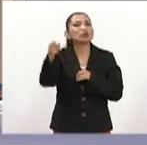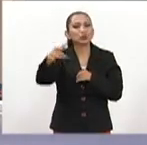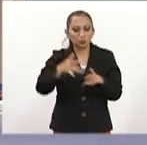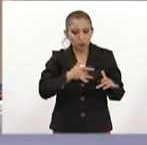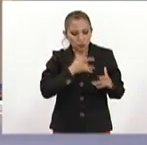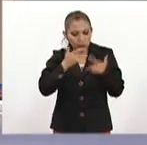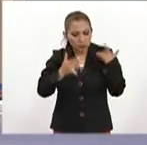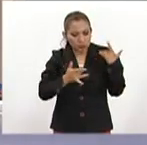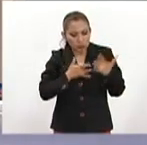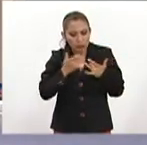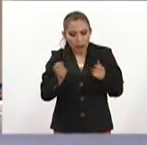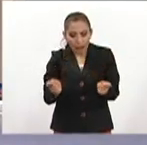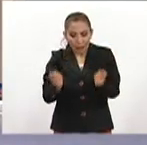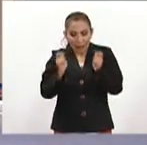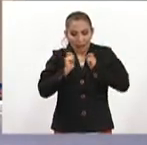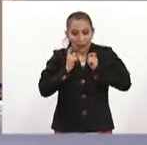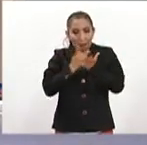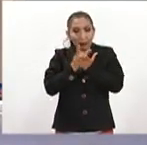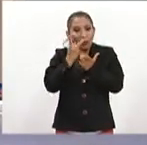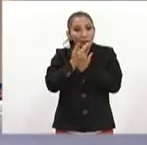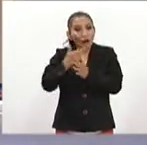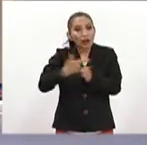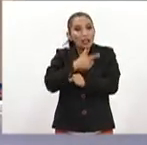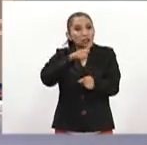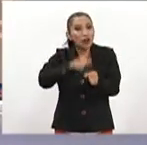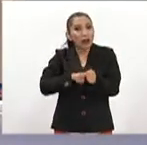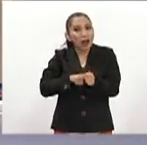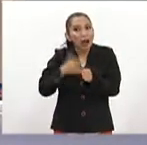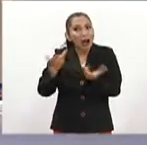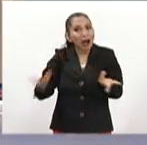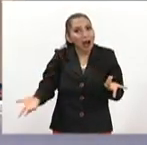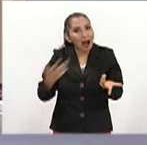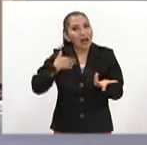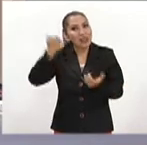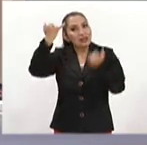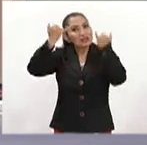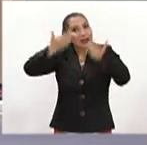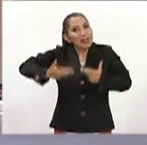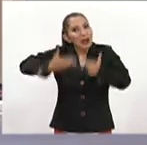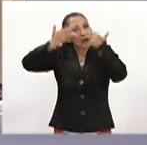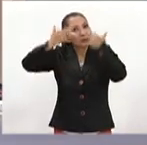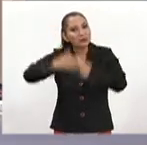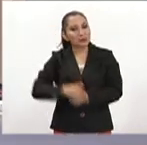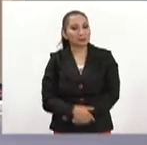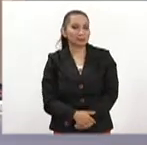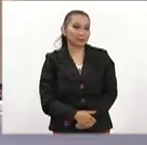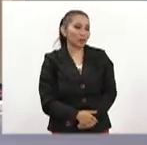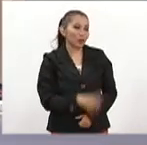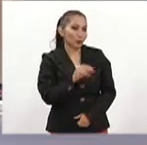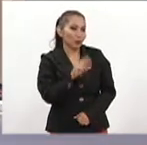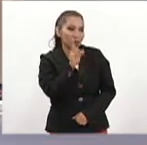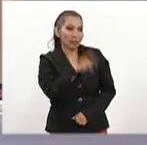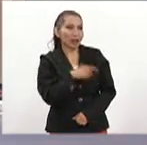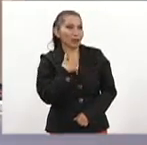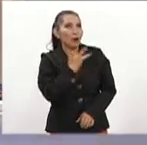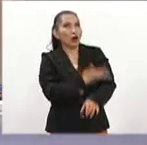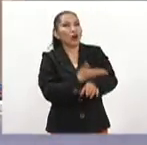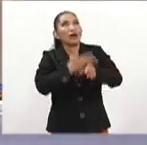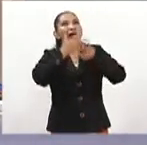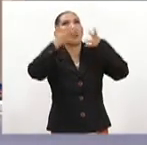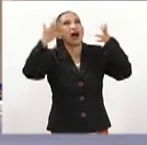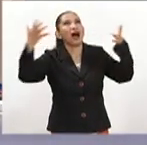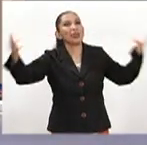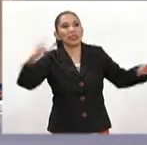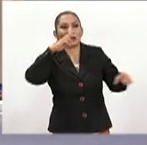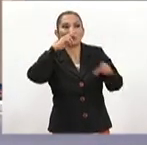ti recibir nada menos que un Premio Nacional del Emprendedor. No es cualquier cosa. No, claro que no. Es un gran honor, una